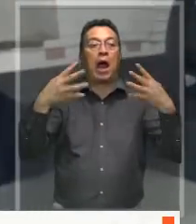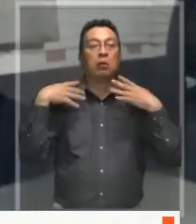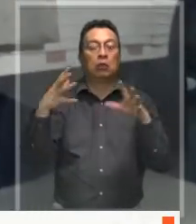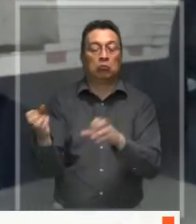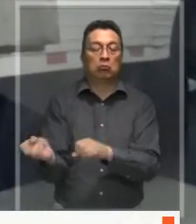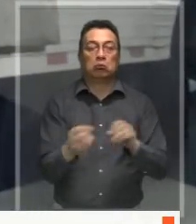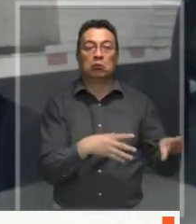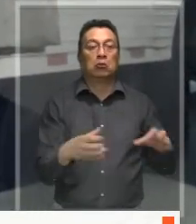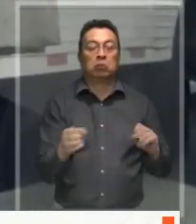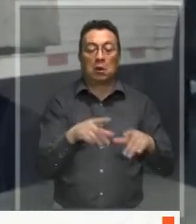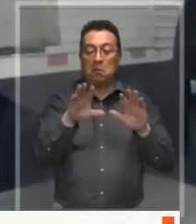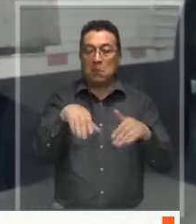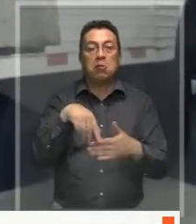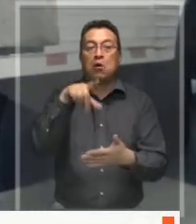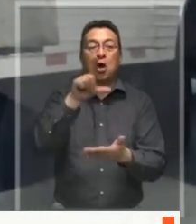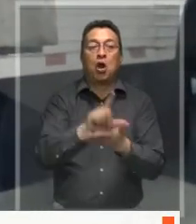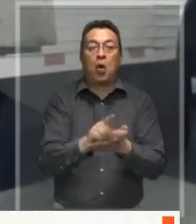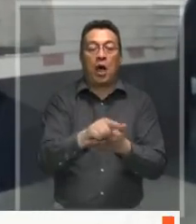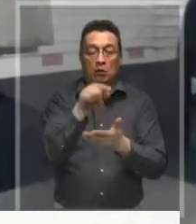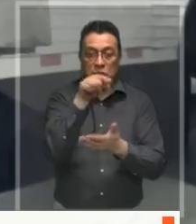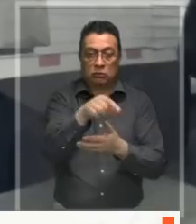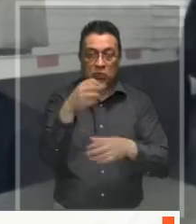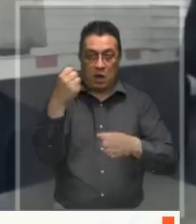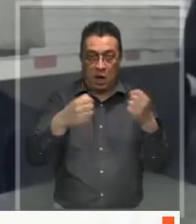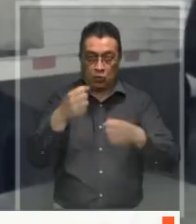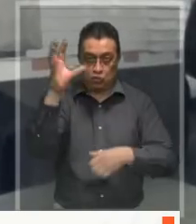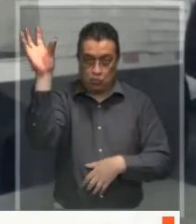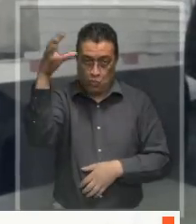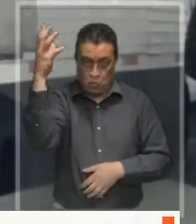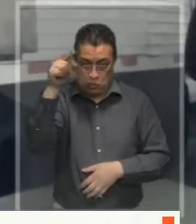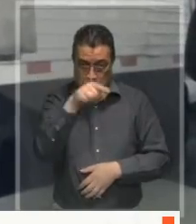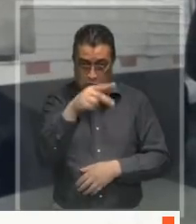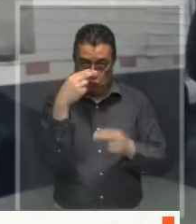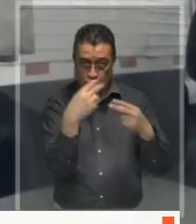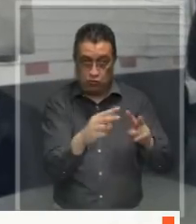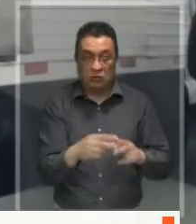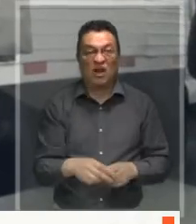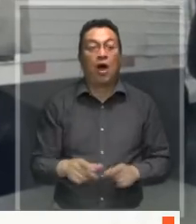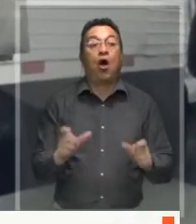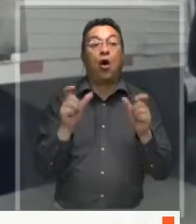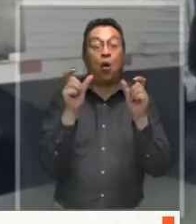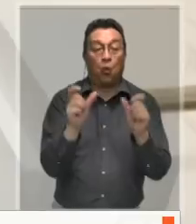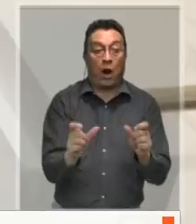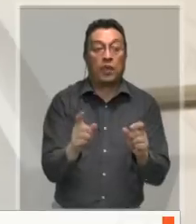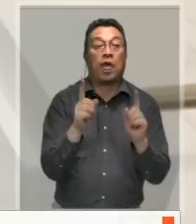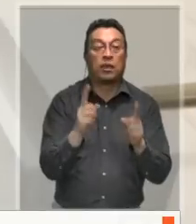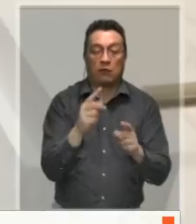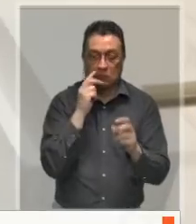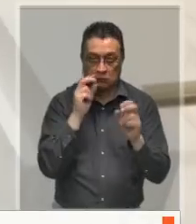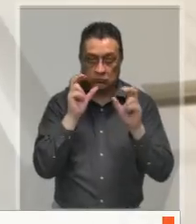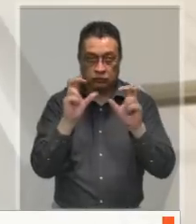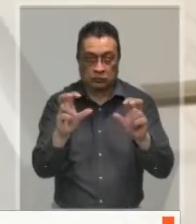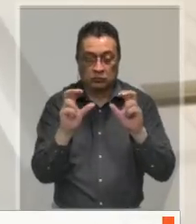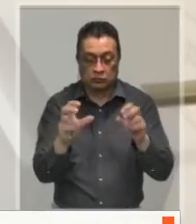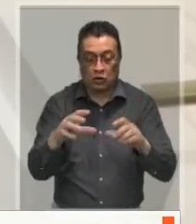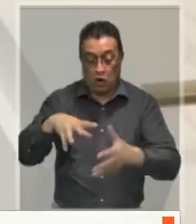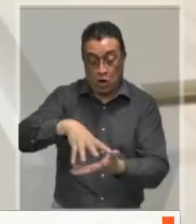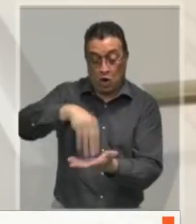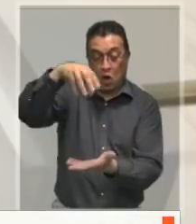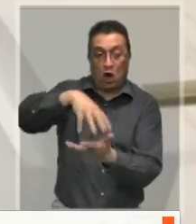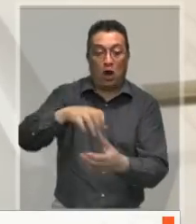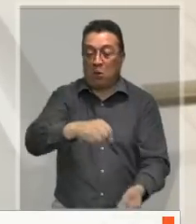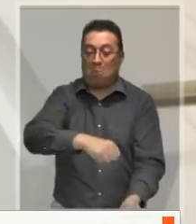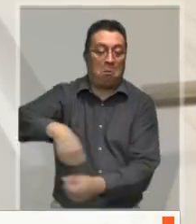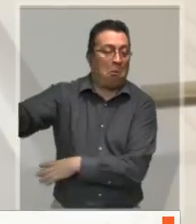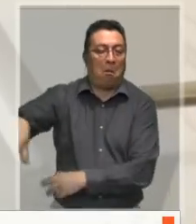productos en el mismo lugar reservado para los vehículos de emergencia. El guardia tiene que estar también fiscalizando porque a veces sacan los conos y se